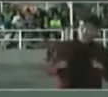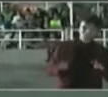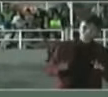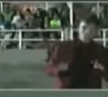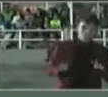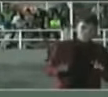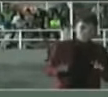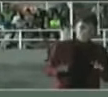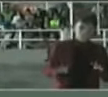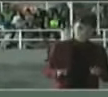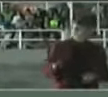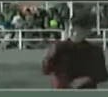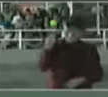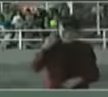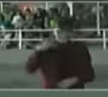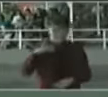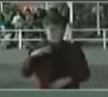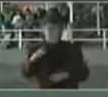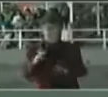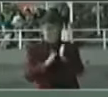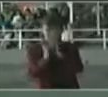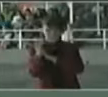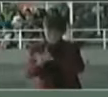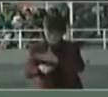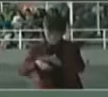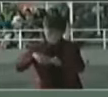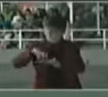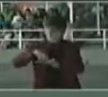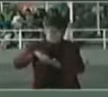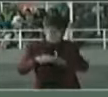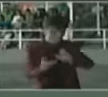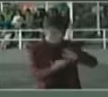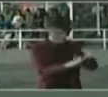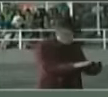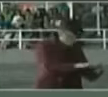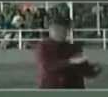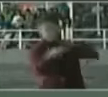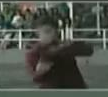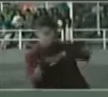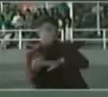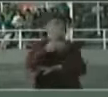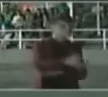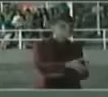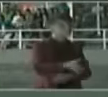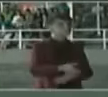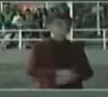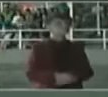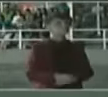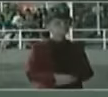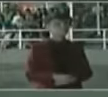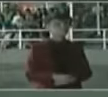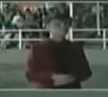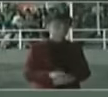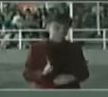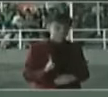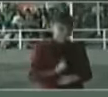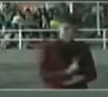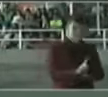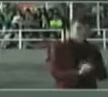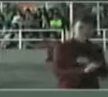Al tercer día Cristo resucita venciendo la muerte y comienza a aparecer de nuevo a todos los